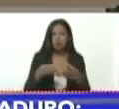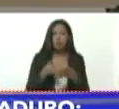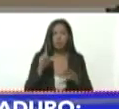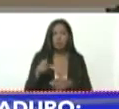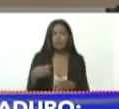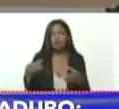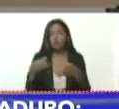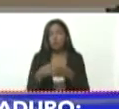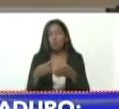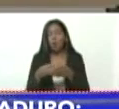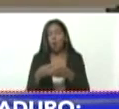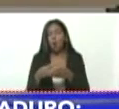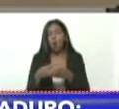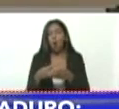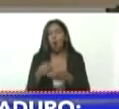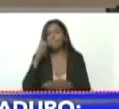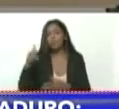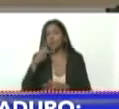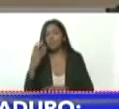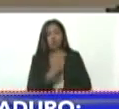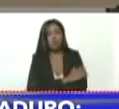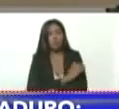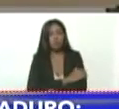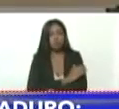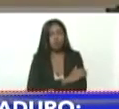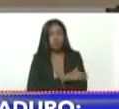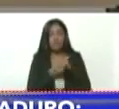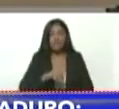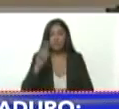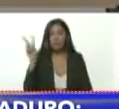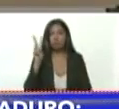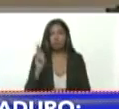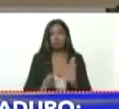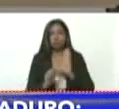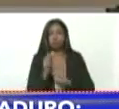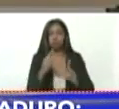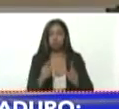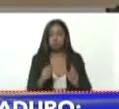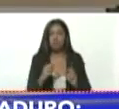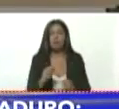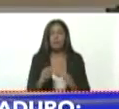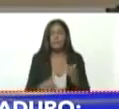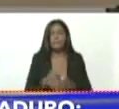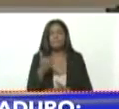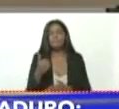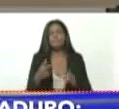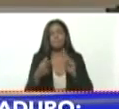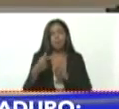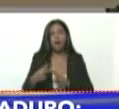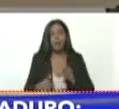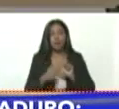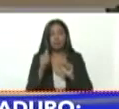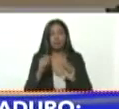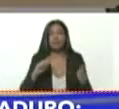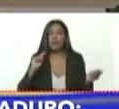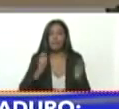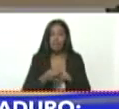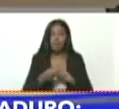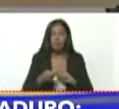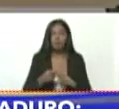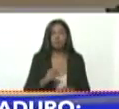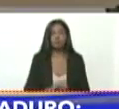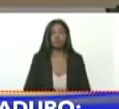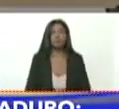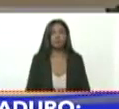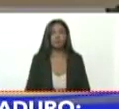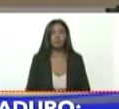partidos políticos de oposición más avanzada progresista, Soluciones y Cambiemos.